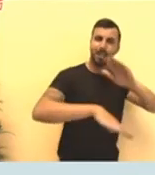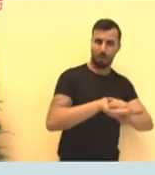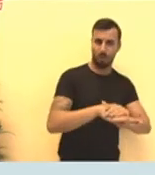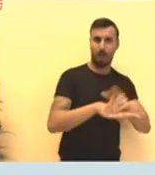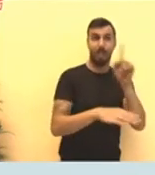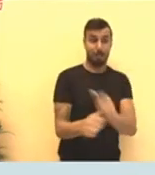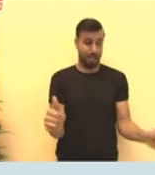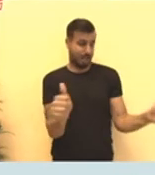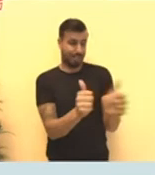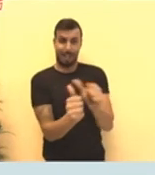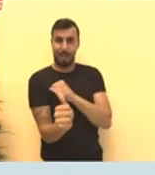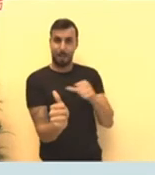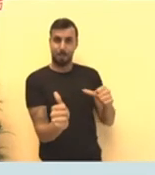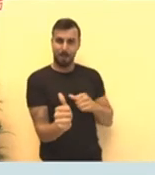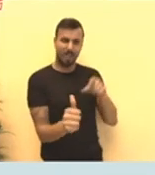personal.